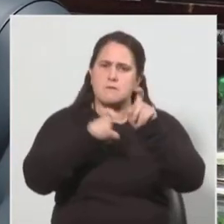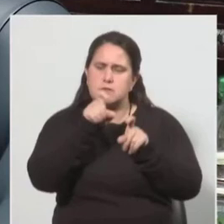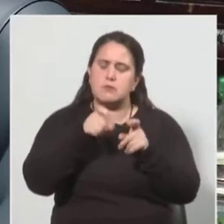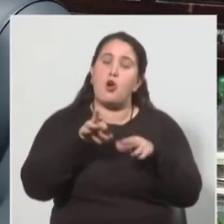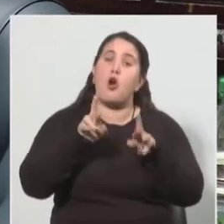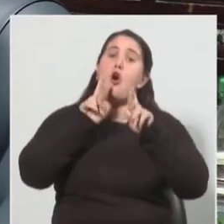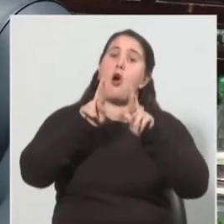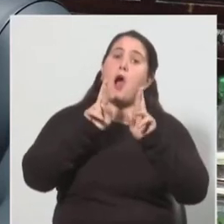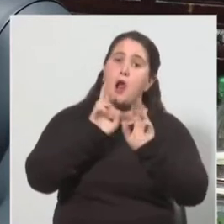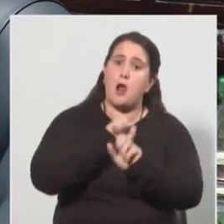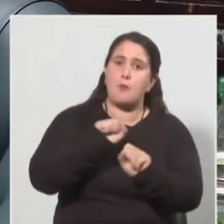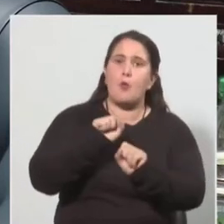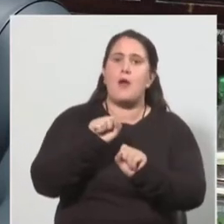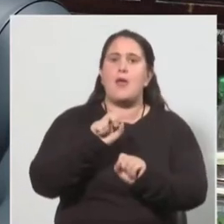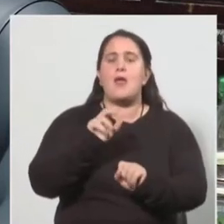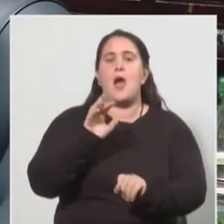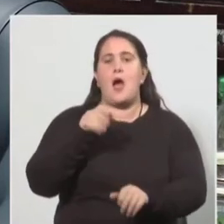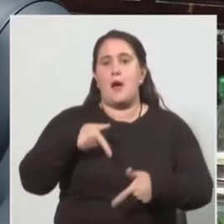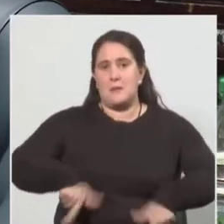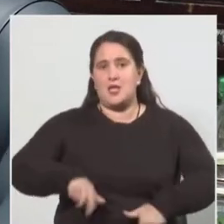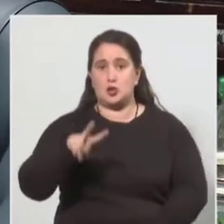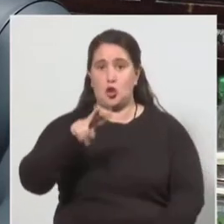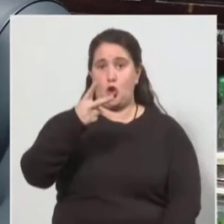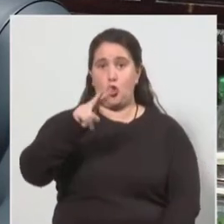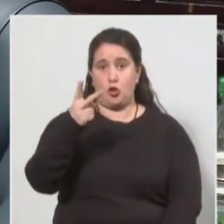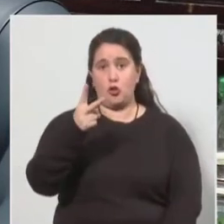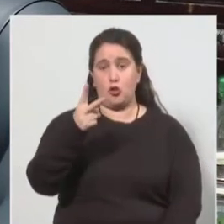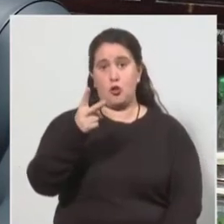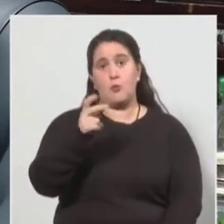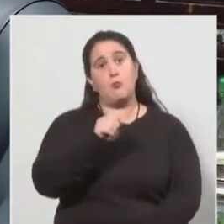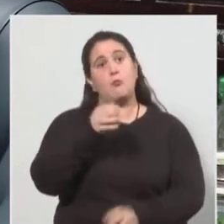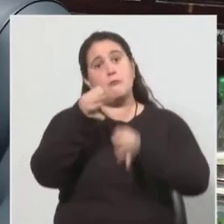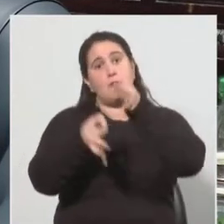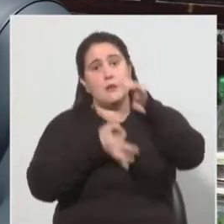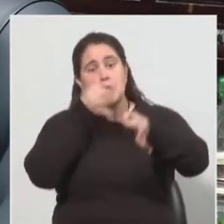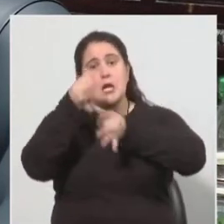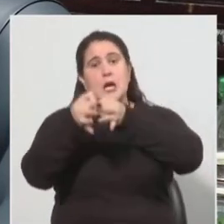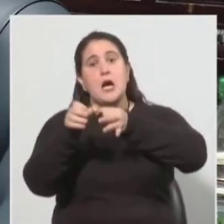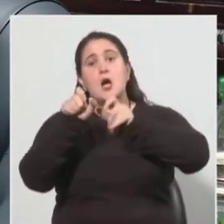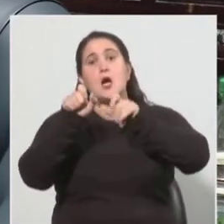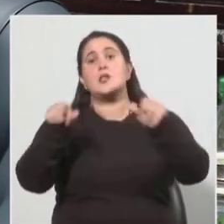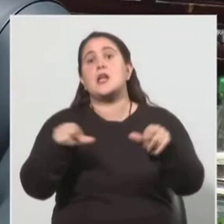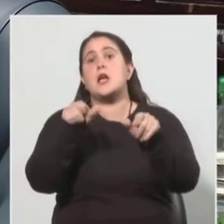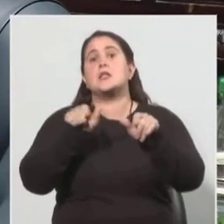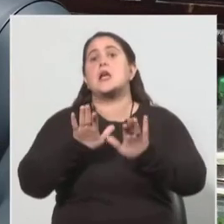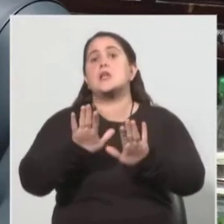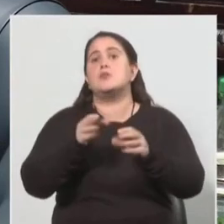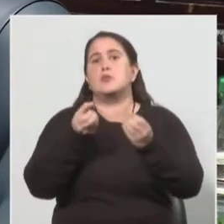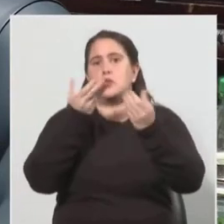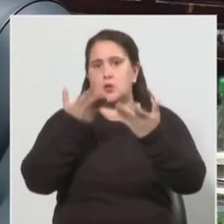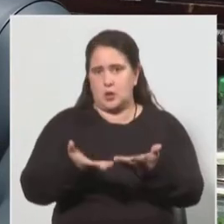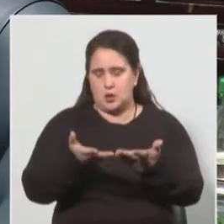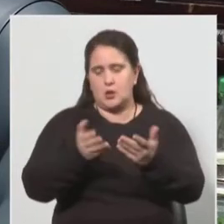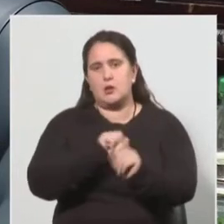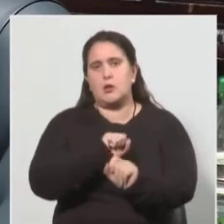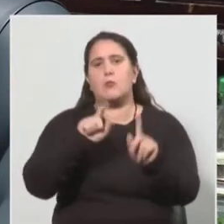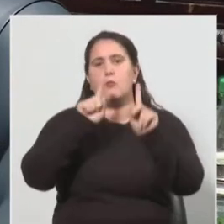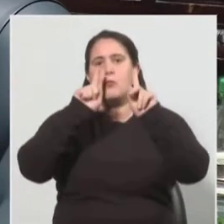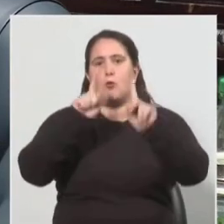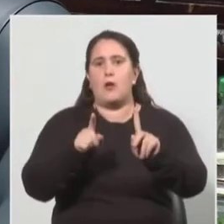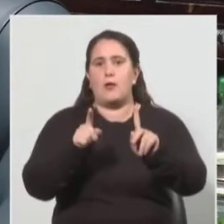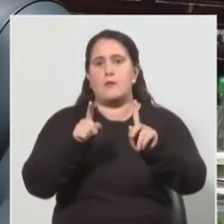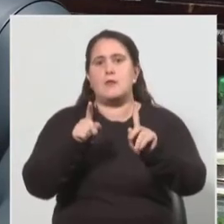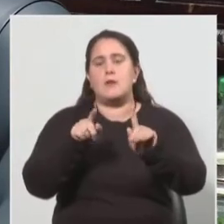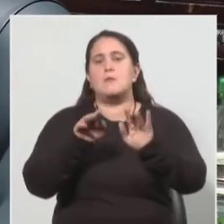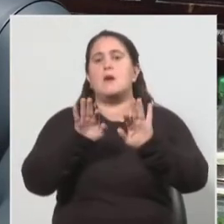esperamos le den la oportunidad a los ministros Heber y Bustillo de explicar su accionar y contribuir a